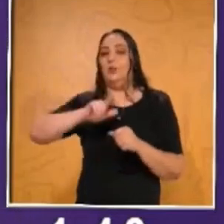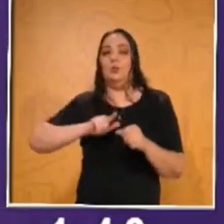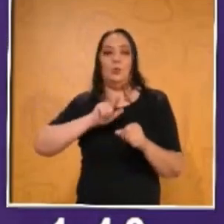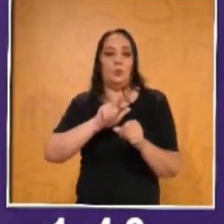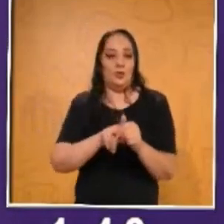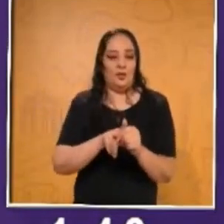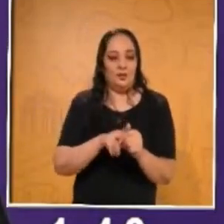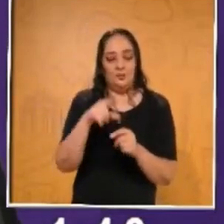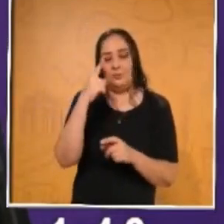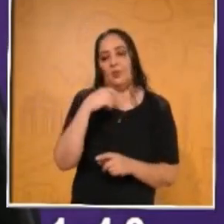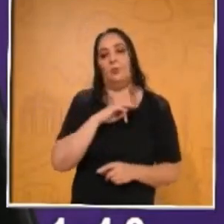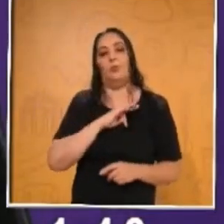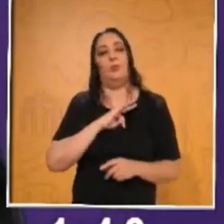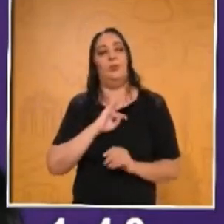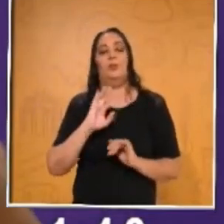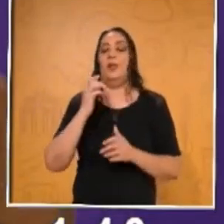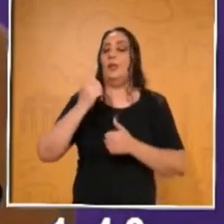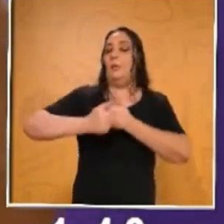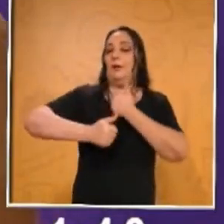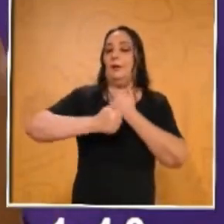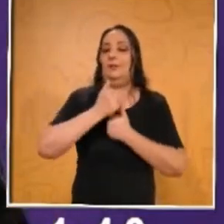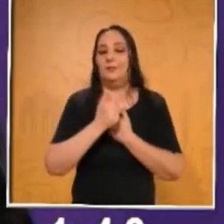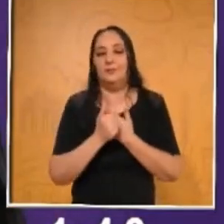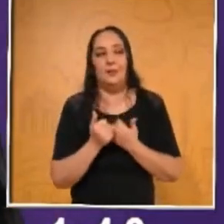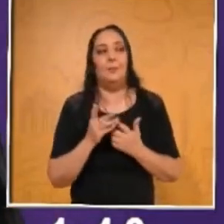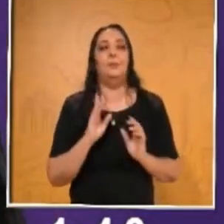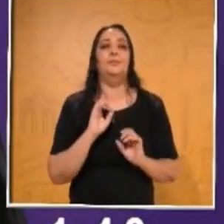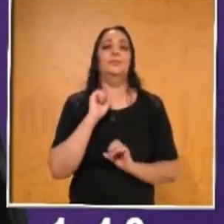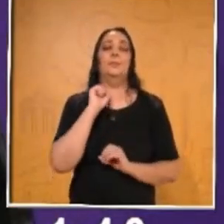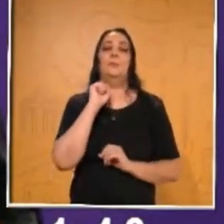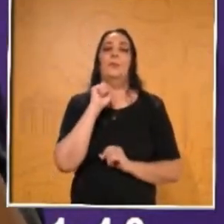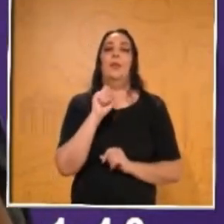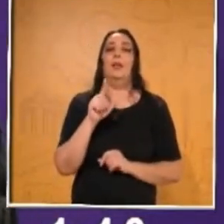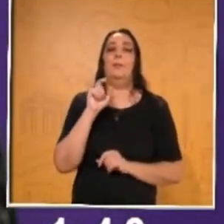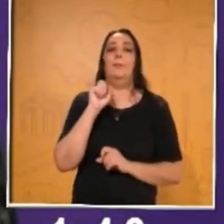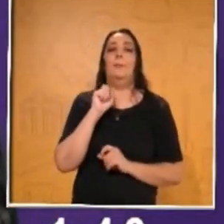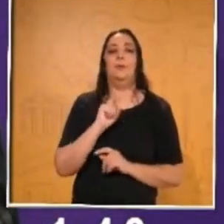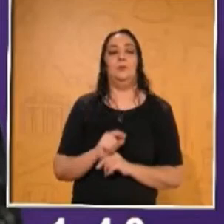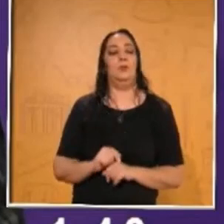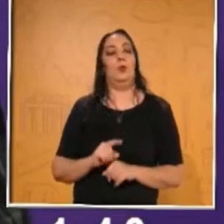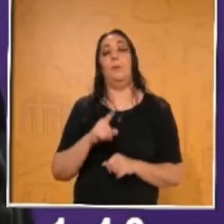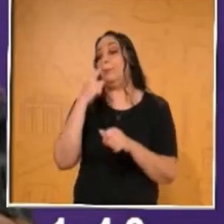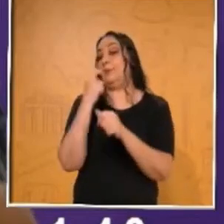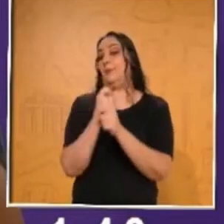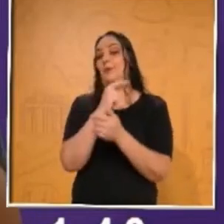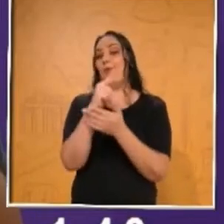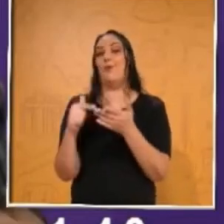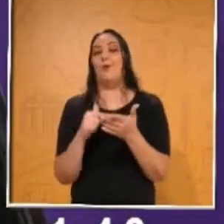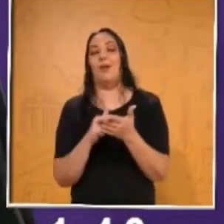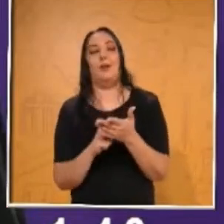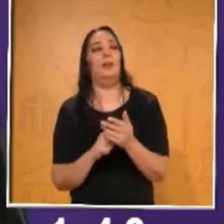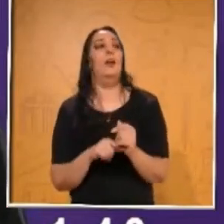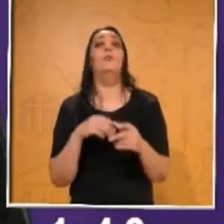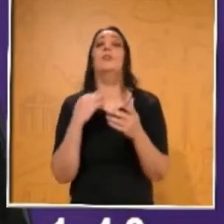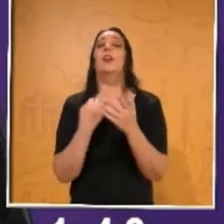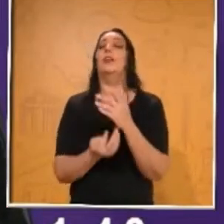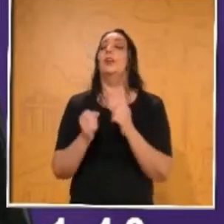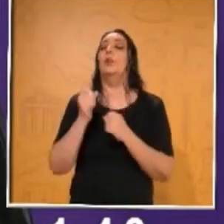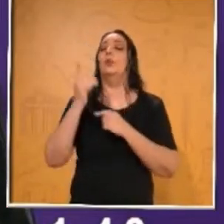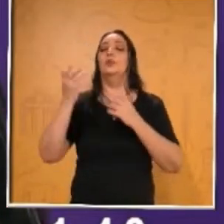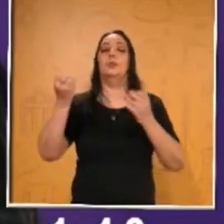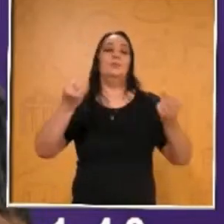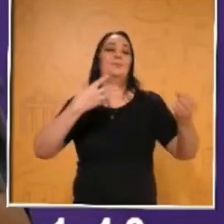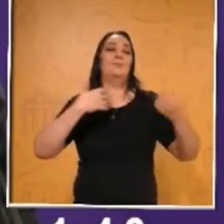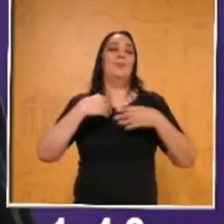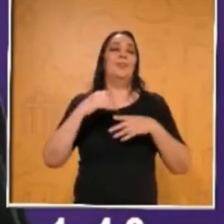para, pues, que puedas participar, ser el primer lugar. Y ahí quedó pendiente a algunos que nos mandaran